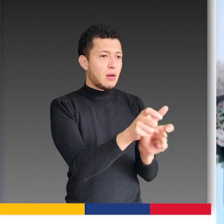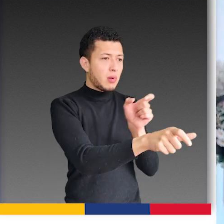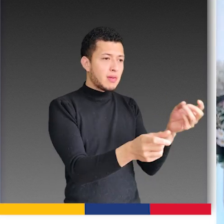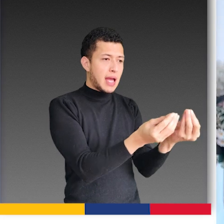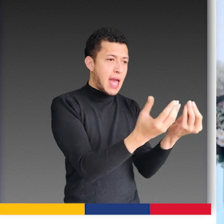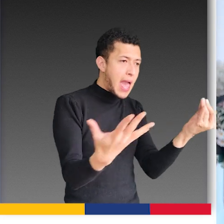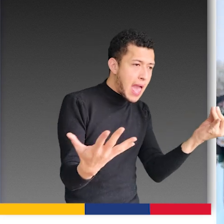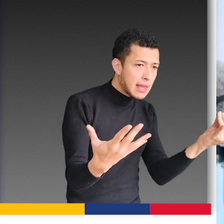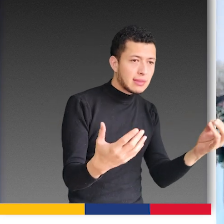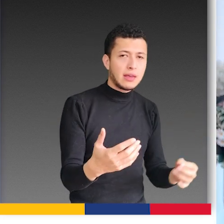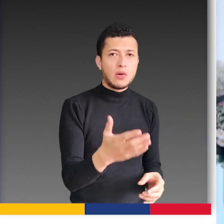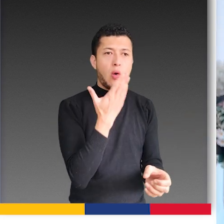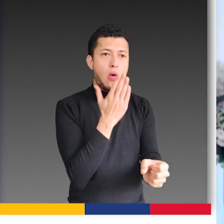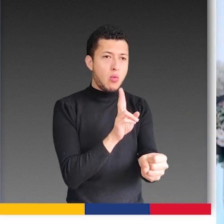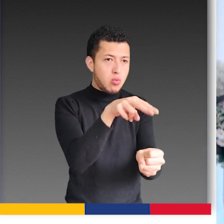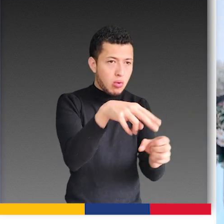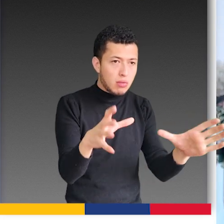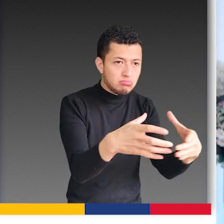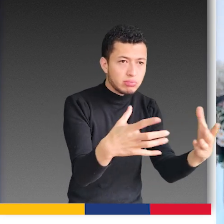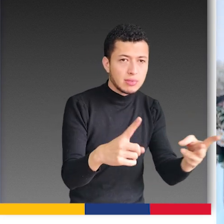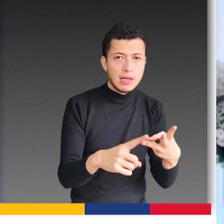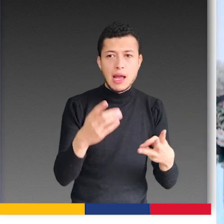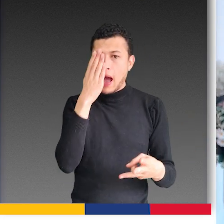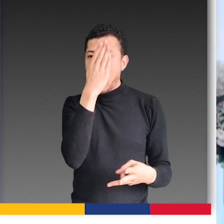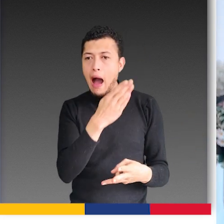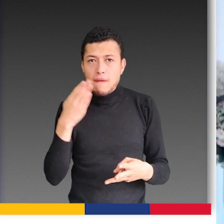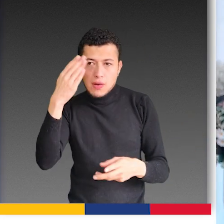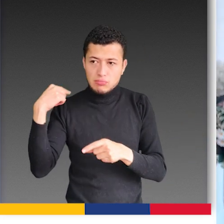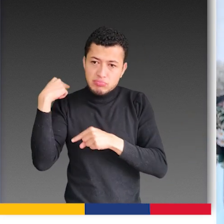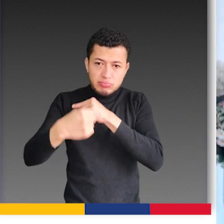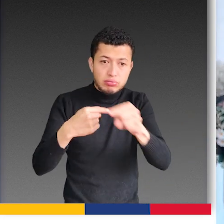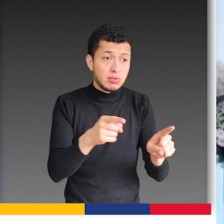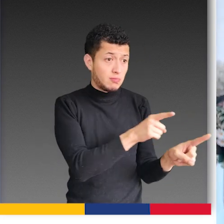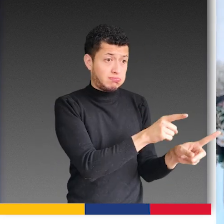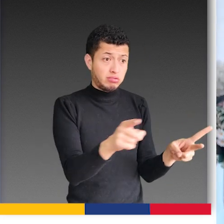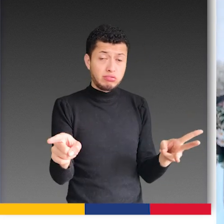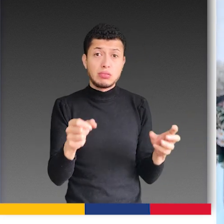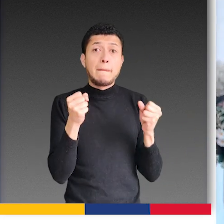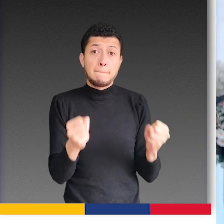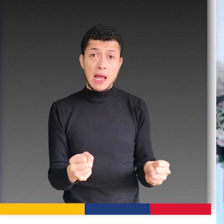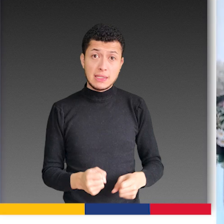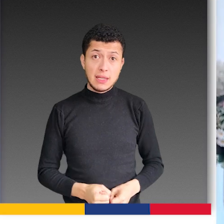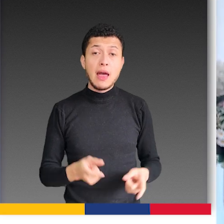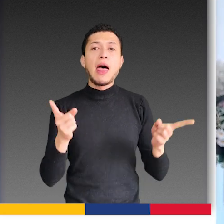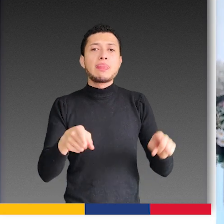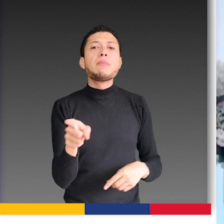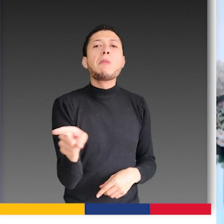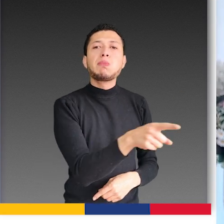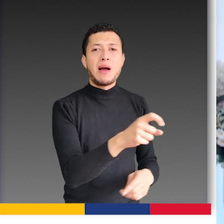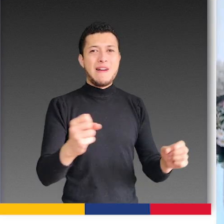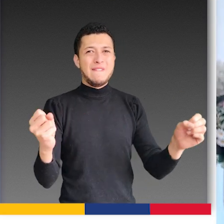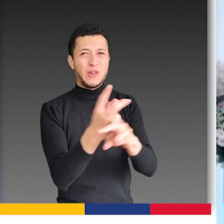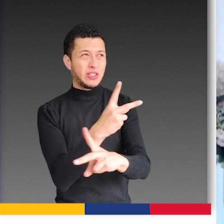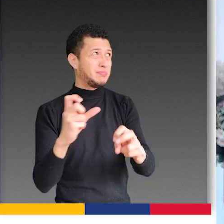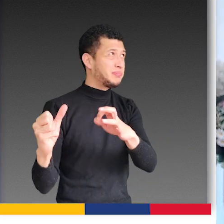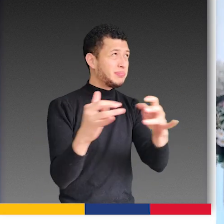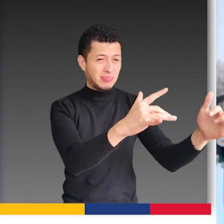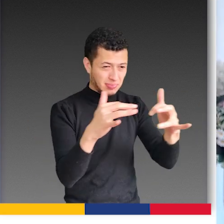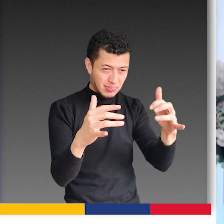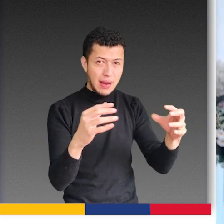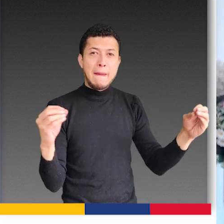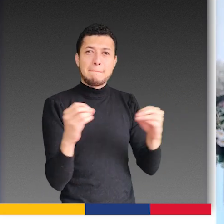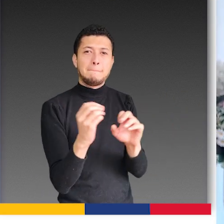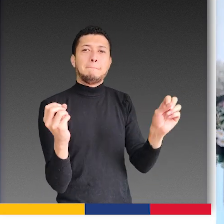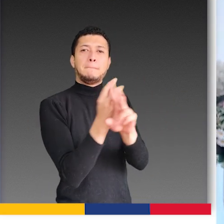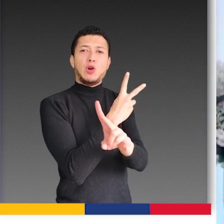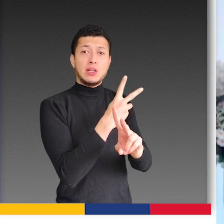personas racializadas, son pueblos étnicos, indígenas y afrodescendientes, y son los que cargan también el